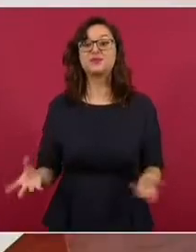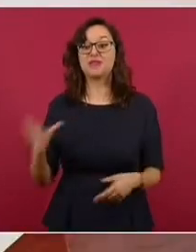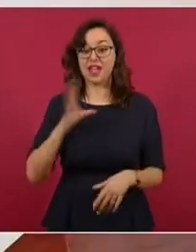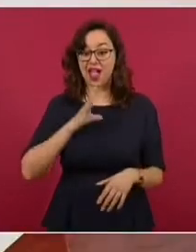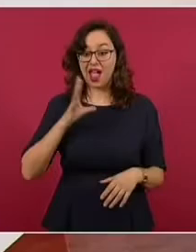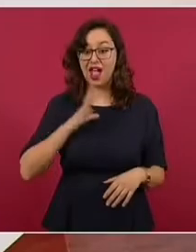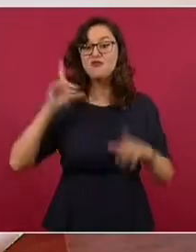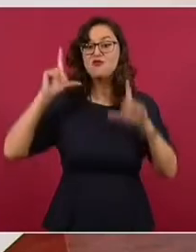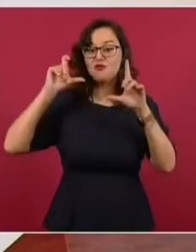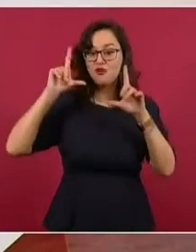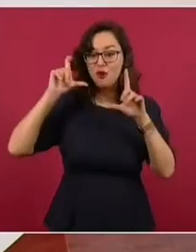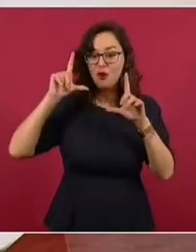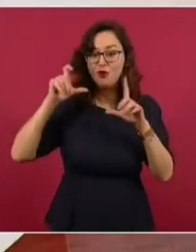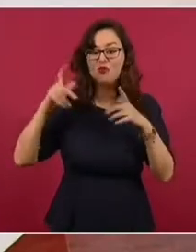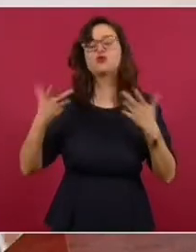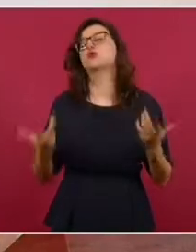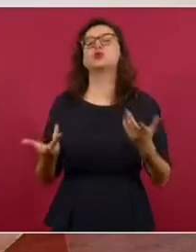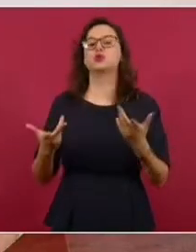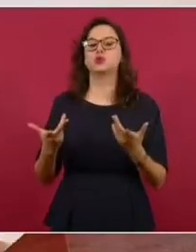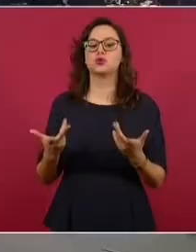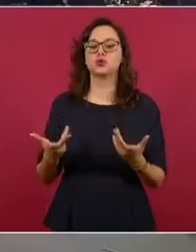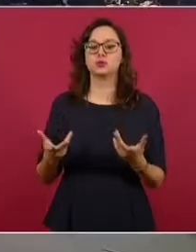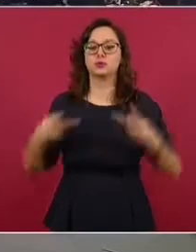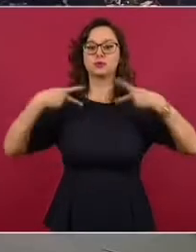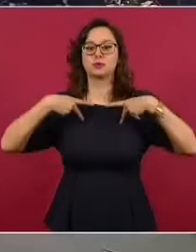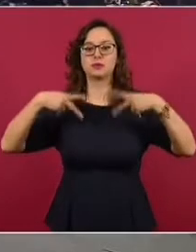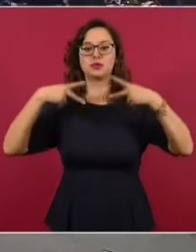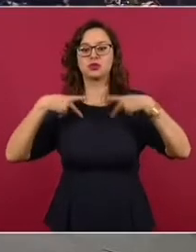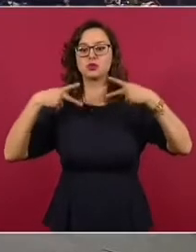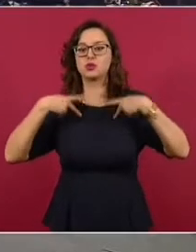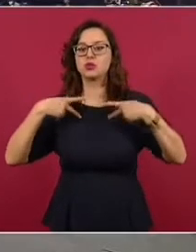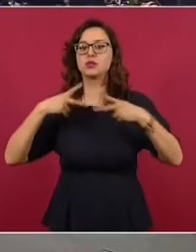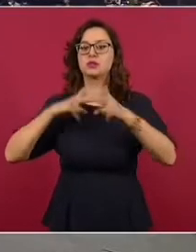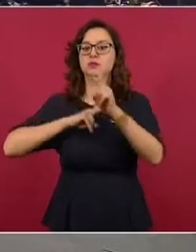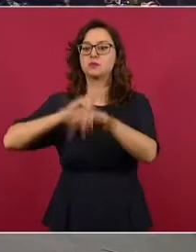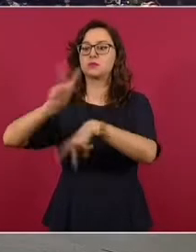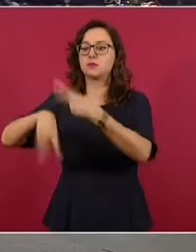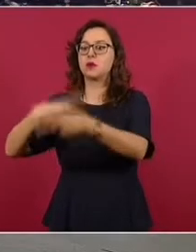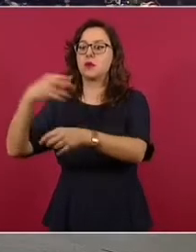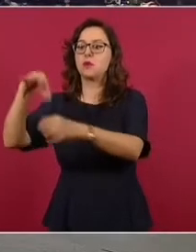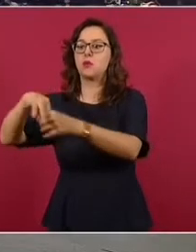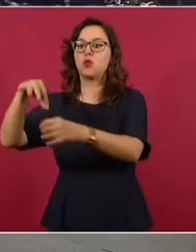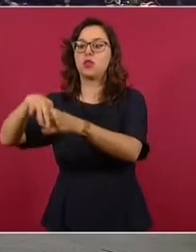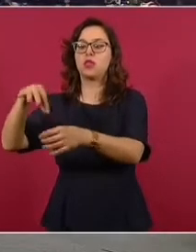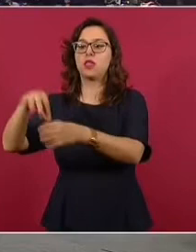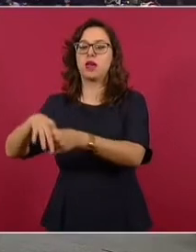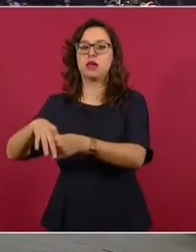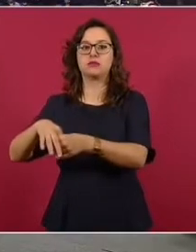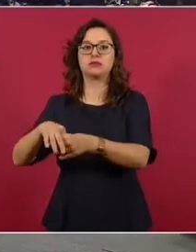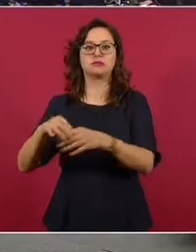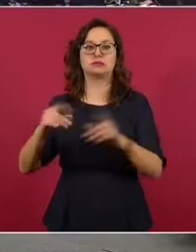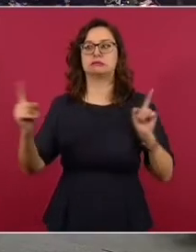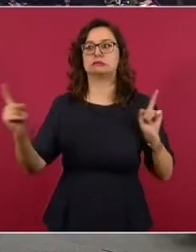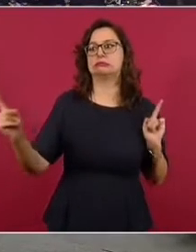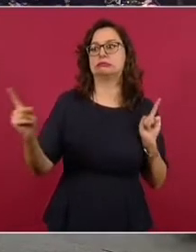imágenes de cómo detienen a personas con portafolios. Me acuerdo de uno